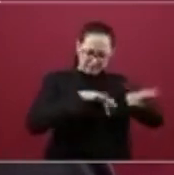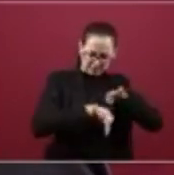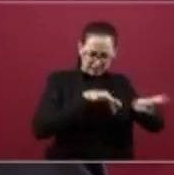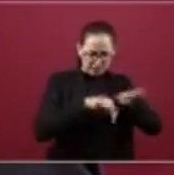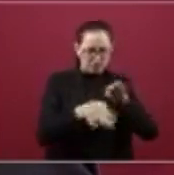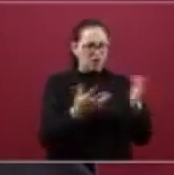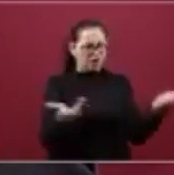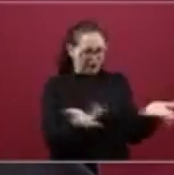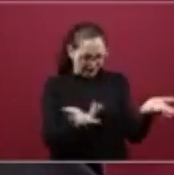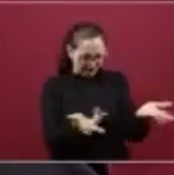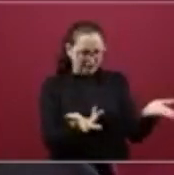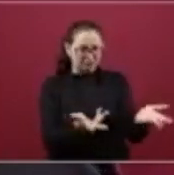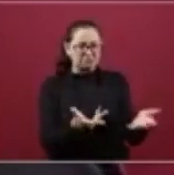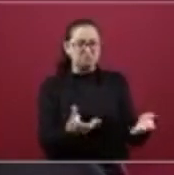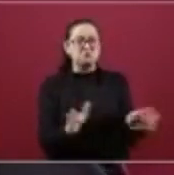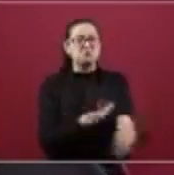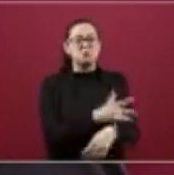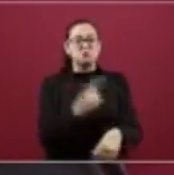porque hasta ahora